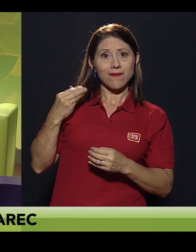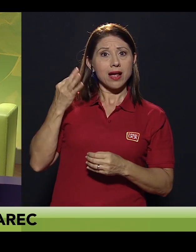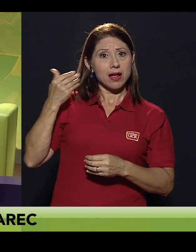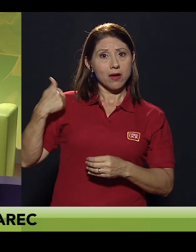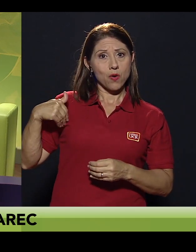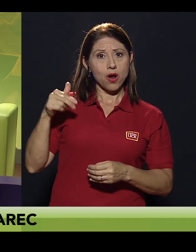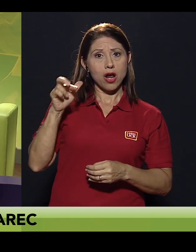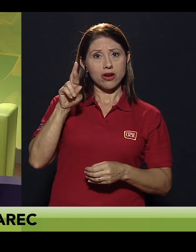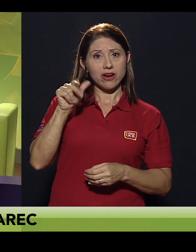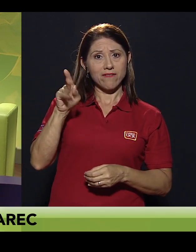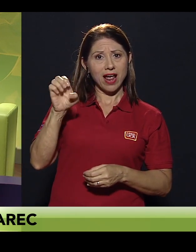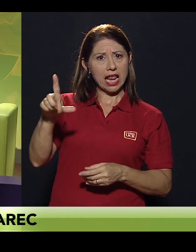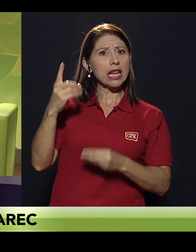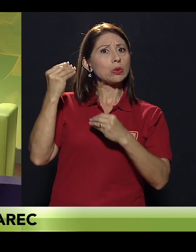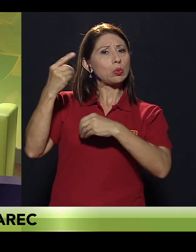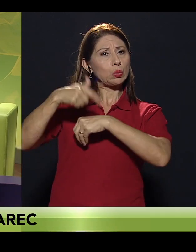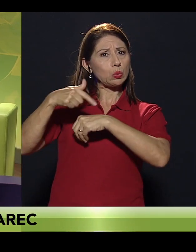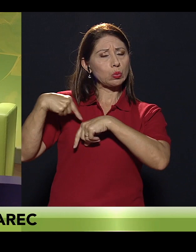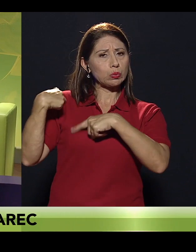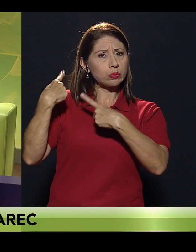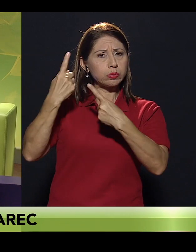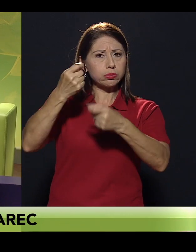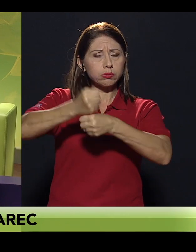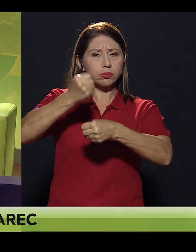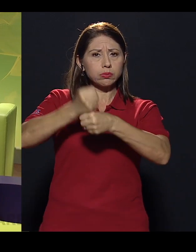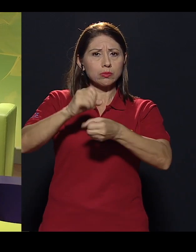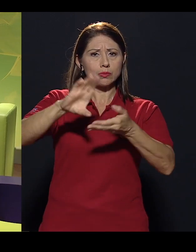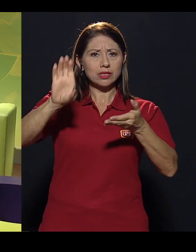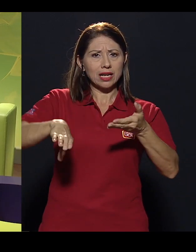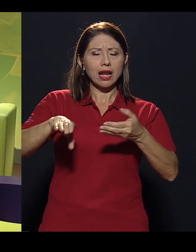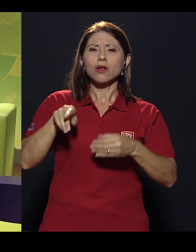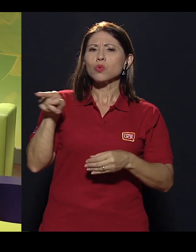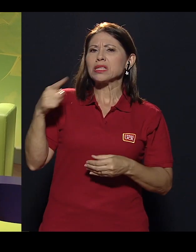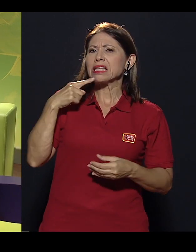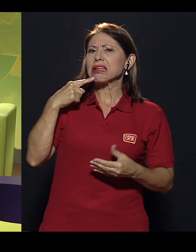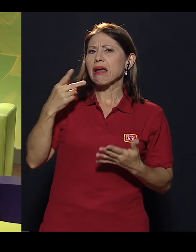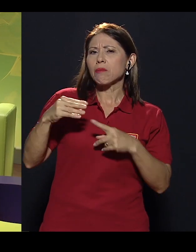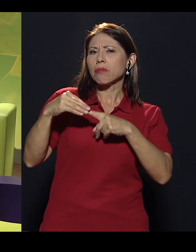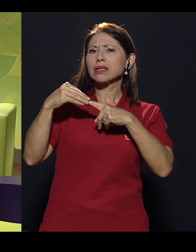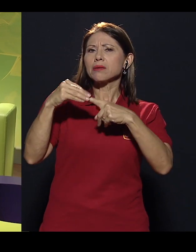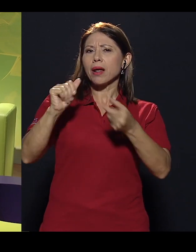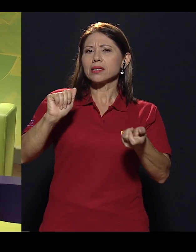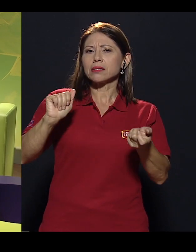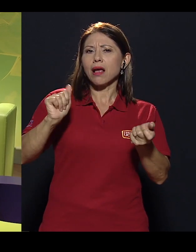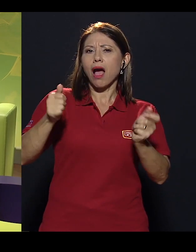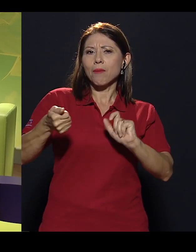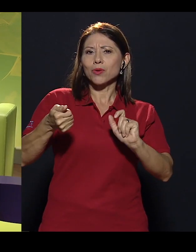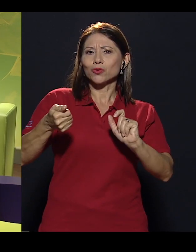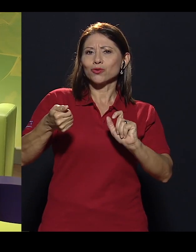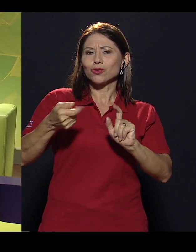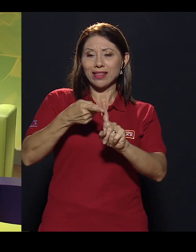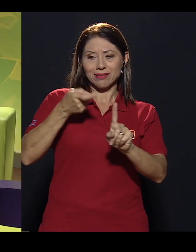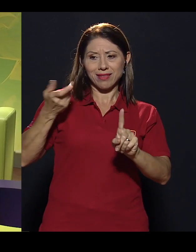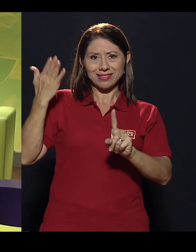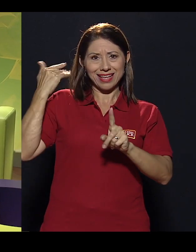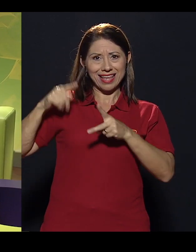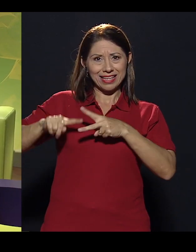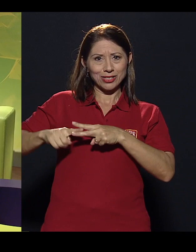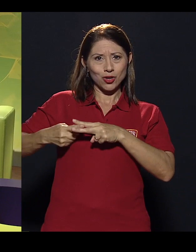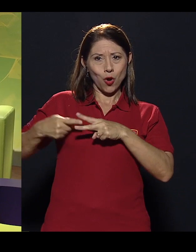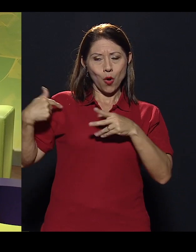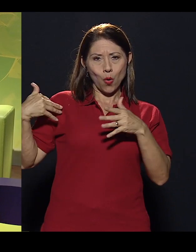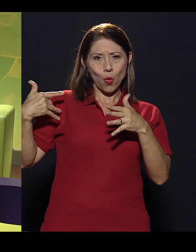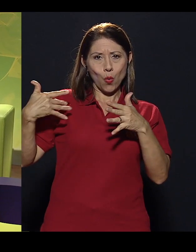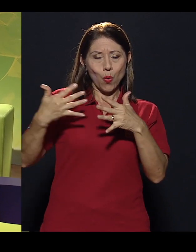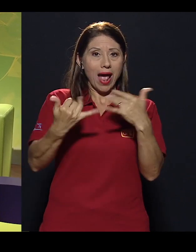que Rafael tiene bastante tiempo de trabajar en el CENAREC. ¿Qué diría usted han sido los principales cambios desde que inició